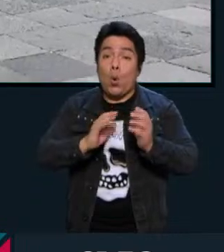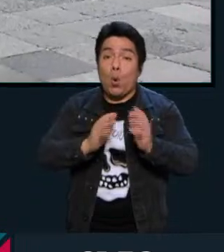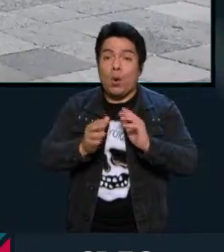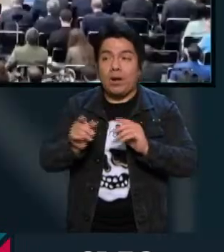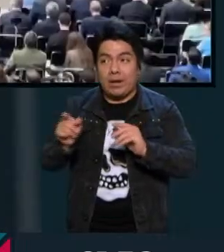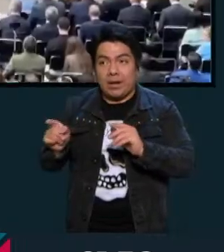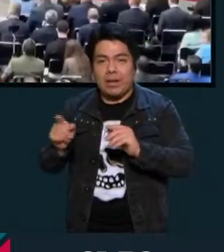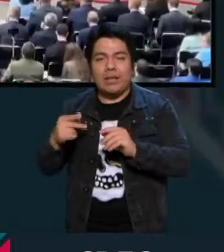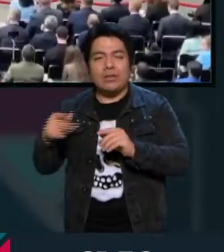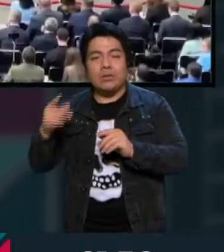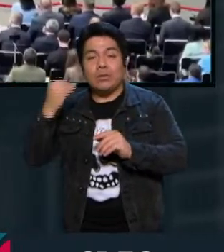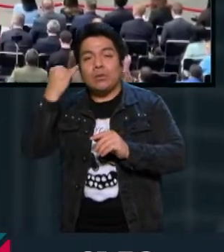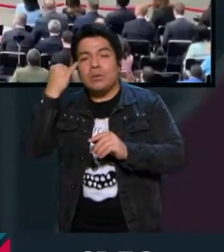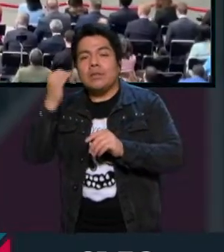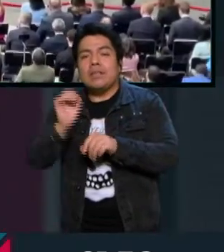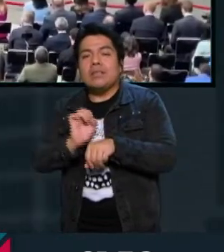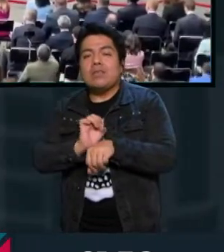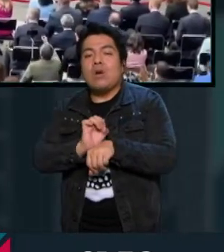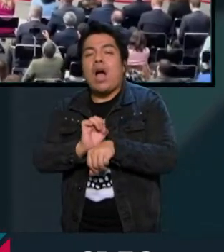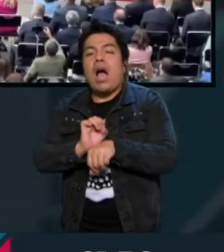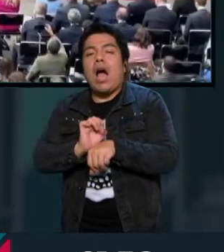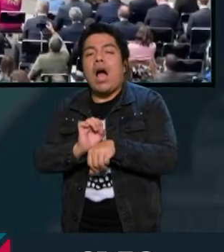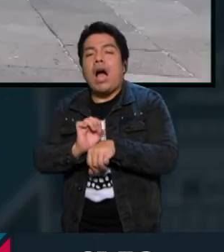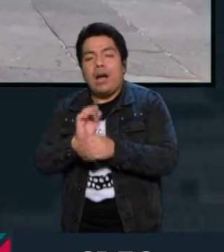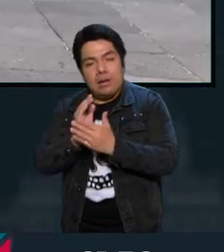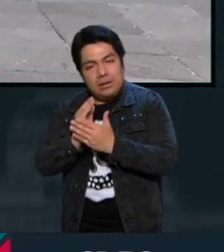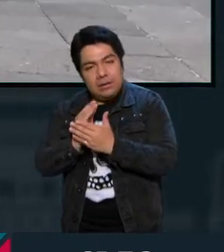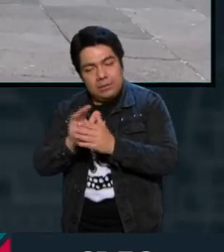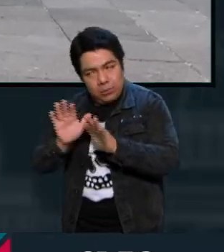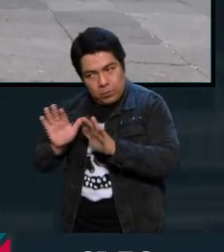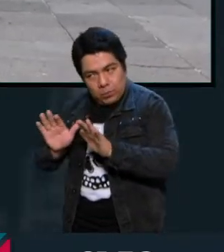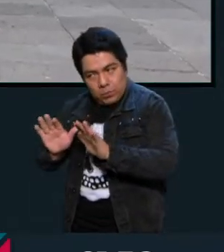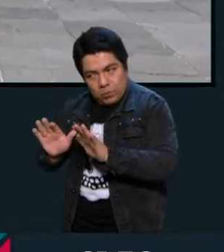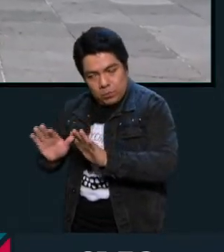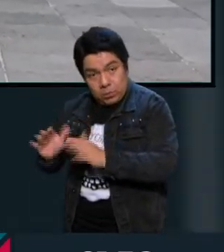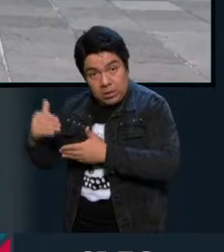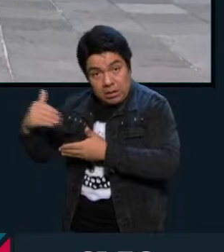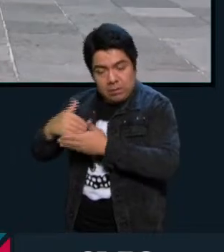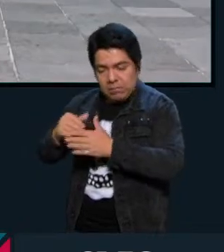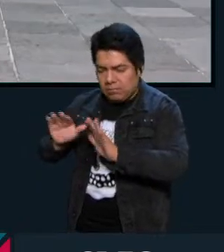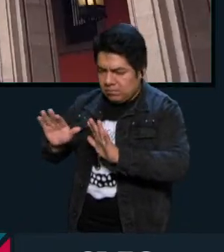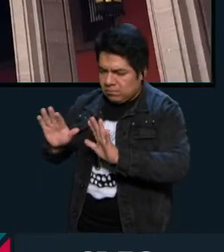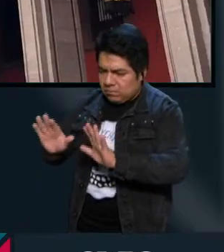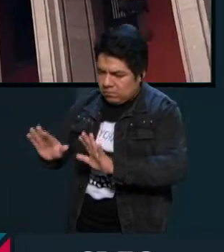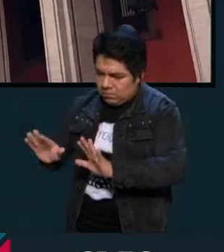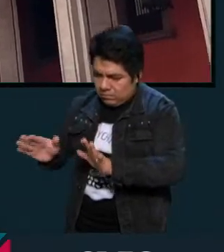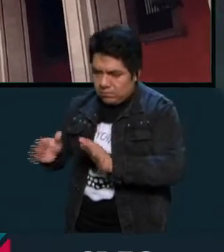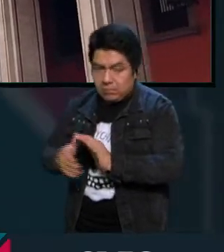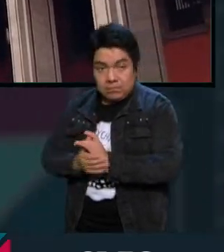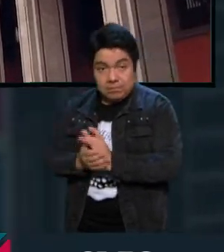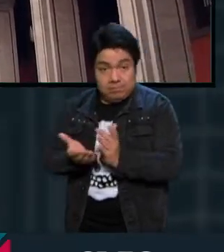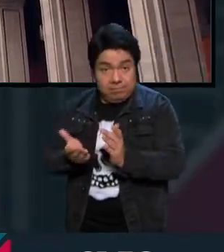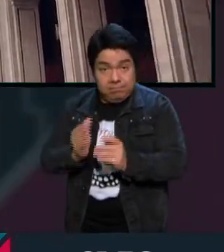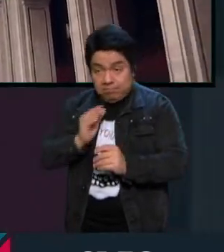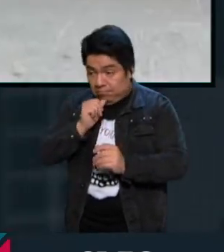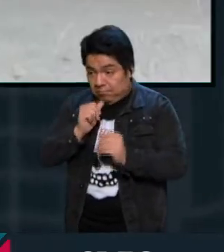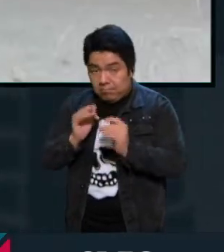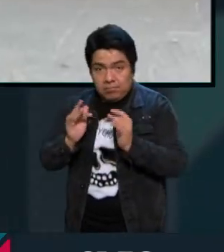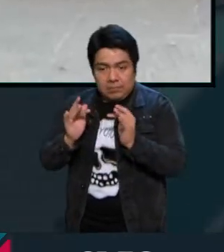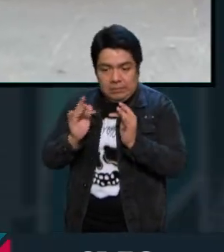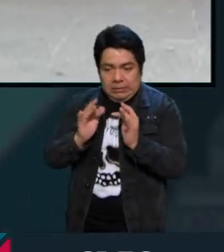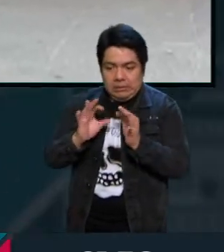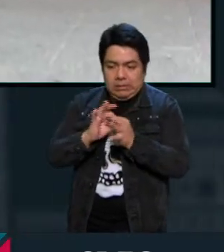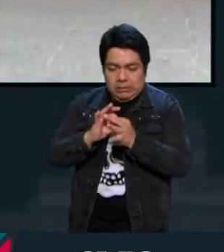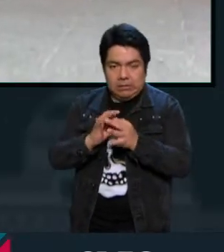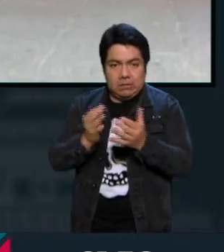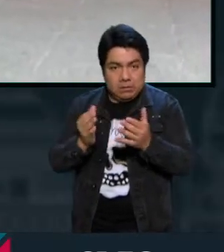suavizando más su discurso y a rebajar su nivel de injerencia, mi querido Braulio, porque es una desconexión total que siendo